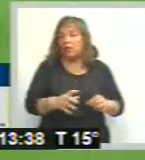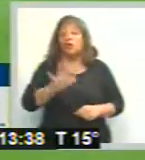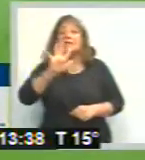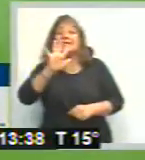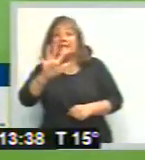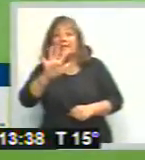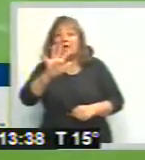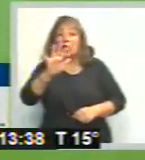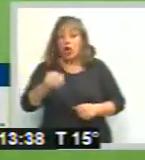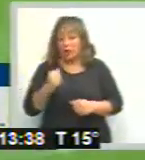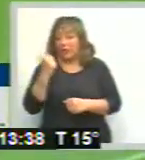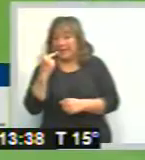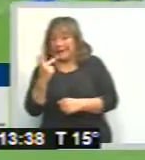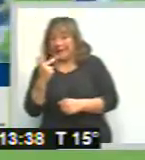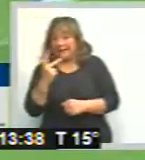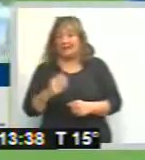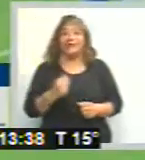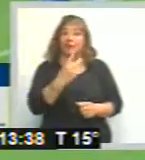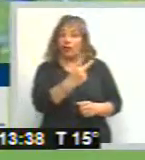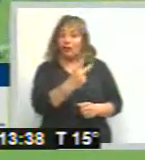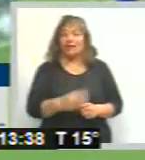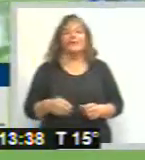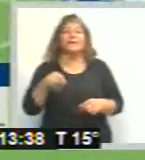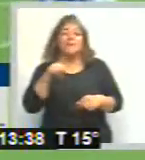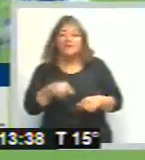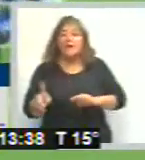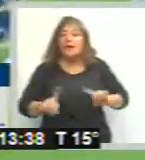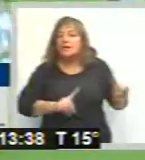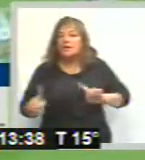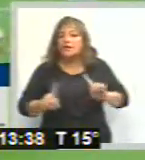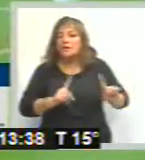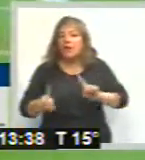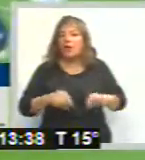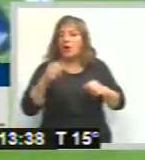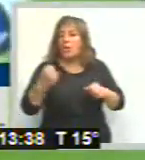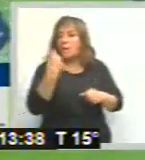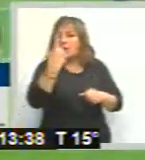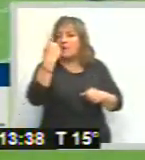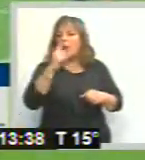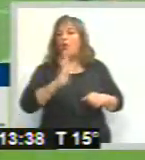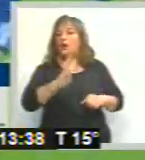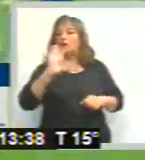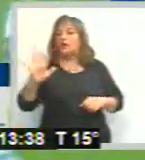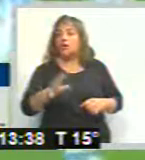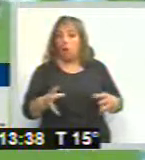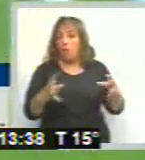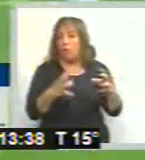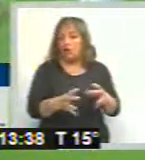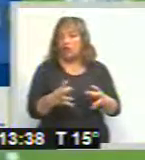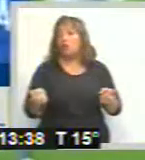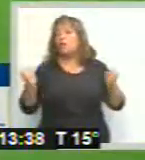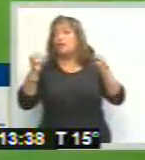el esquema que había propuesto en primera instancia Isabela para los primeros 45 minutos. Un partido que